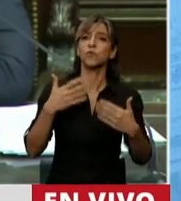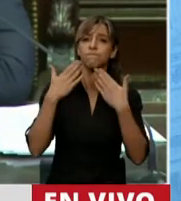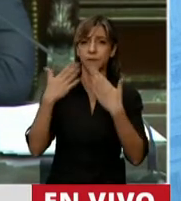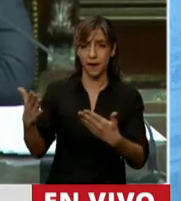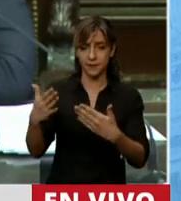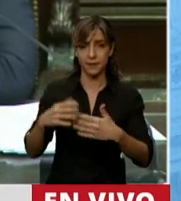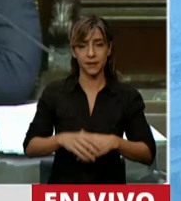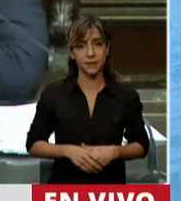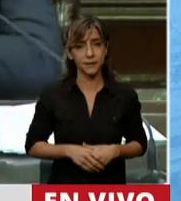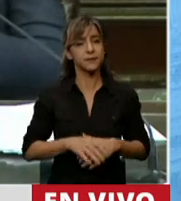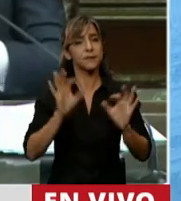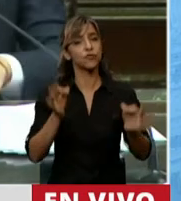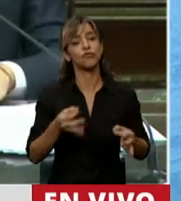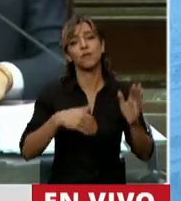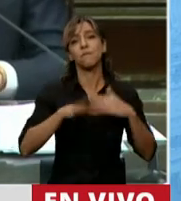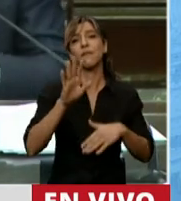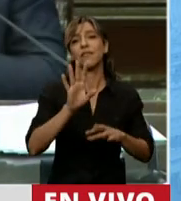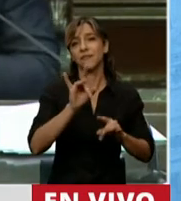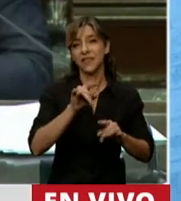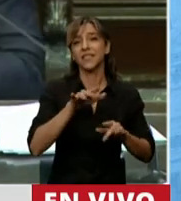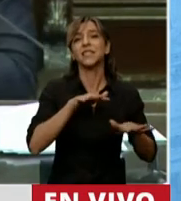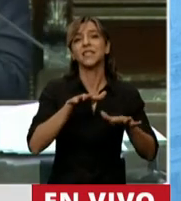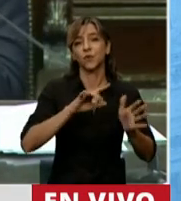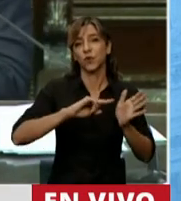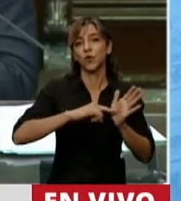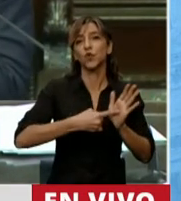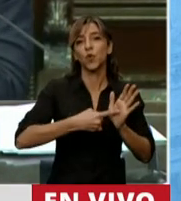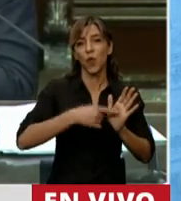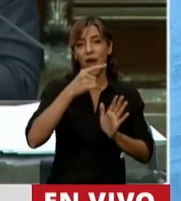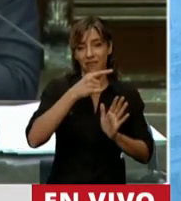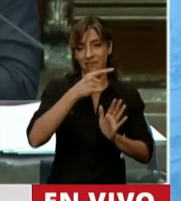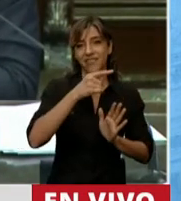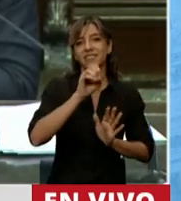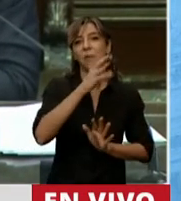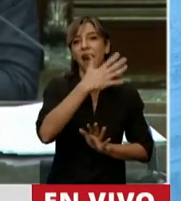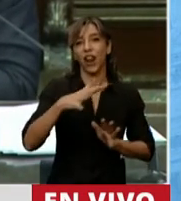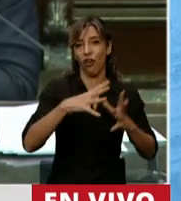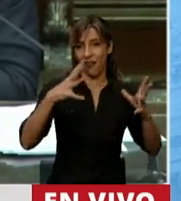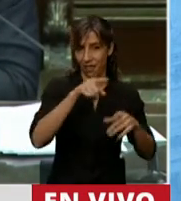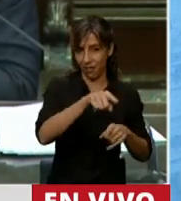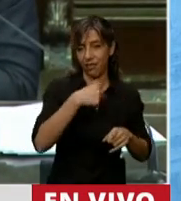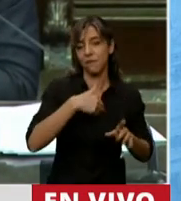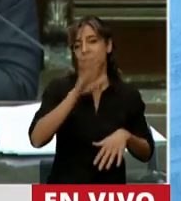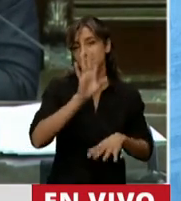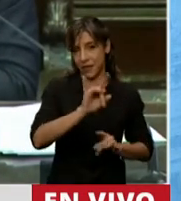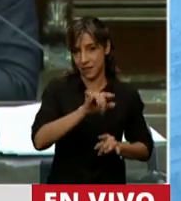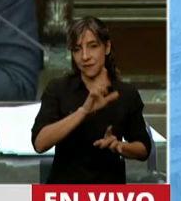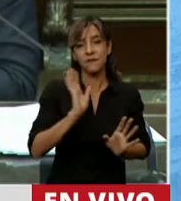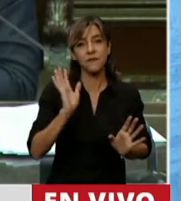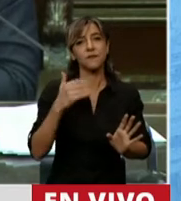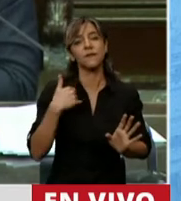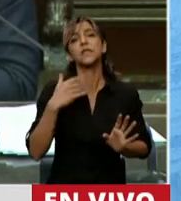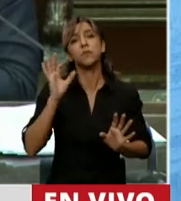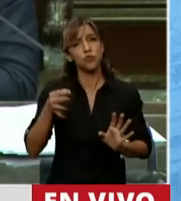poco más difícil en la ciudad de Río Grande, con el COVID, como pasa en toda la Argentina, con la ayuda de nuestro ministro,